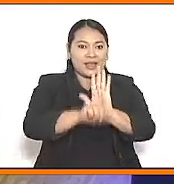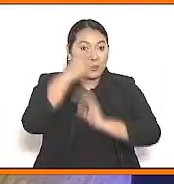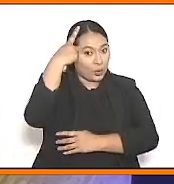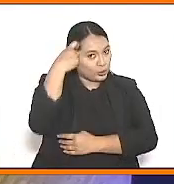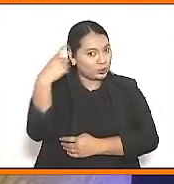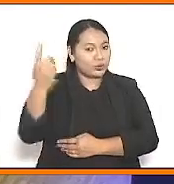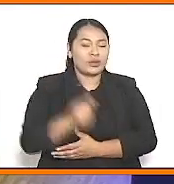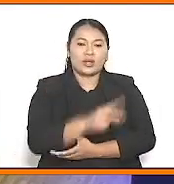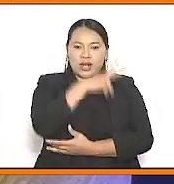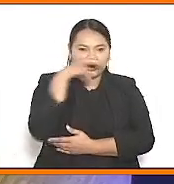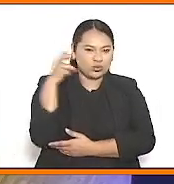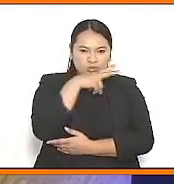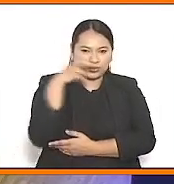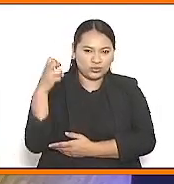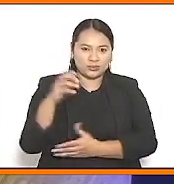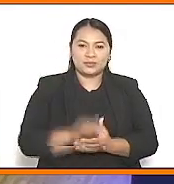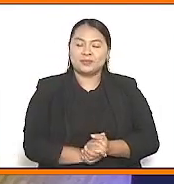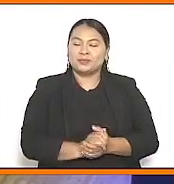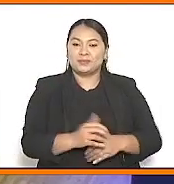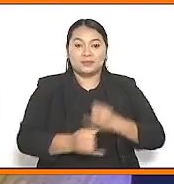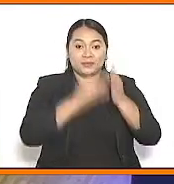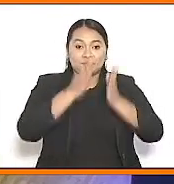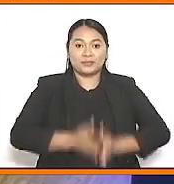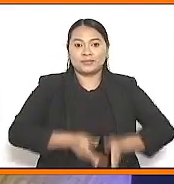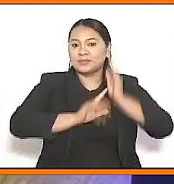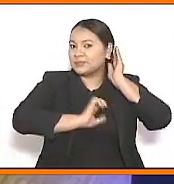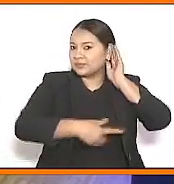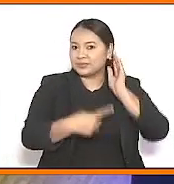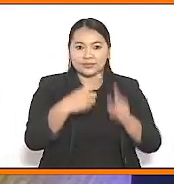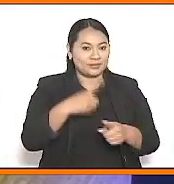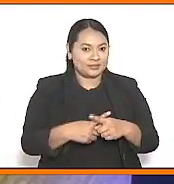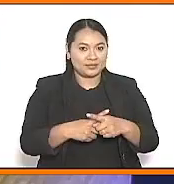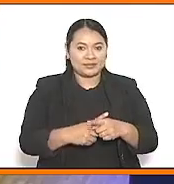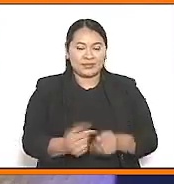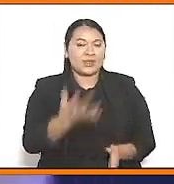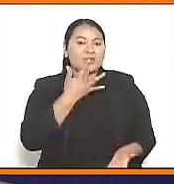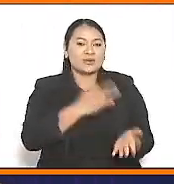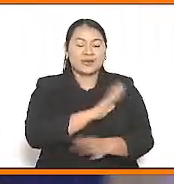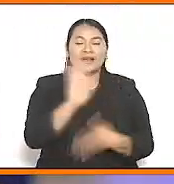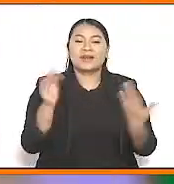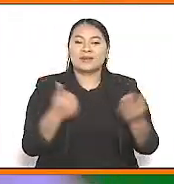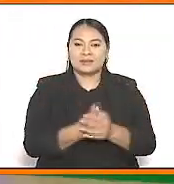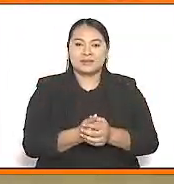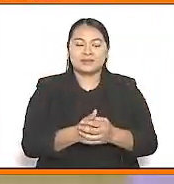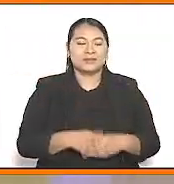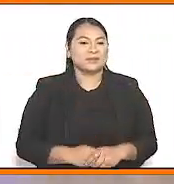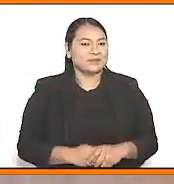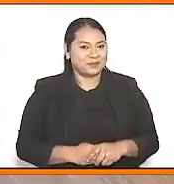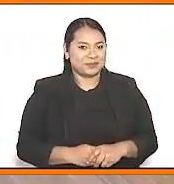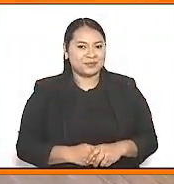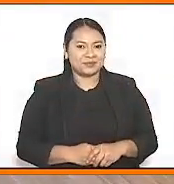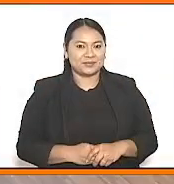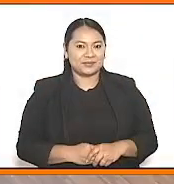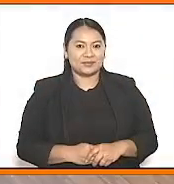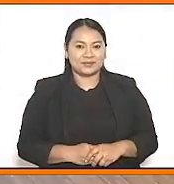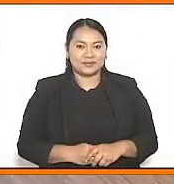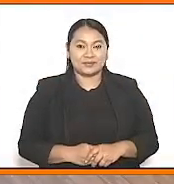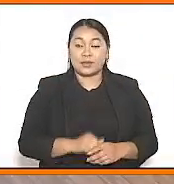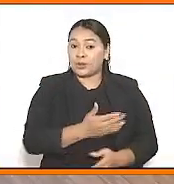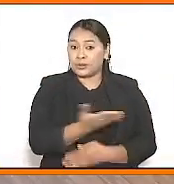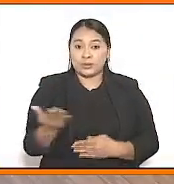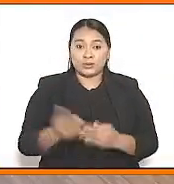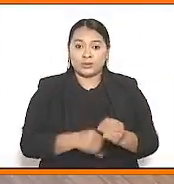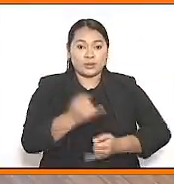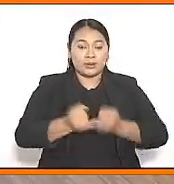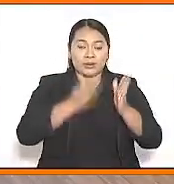con su símbolo de sueños ladrón. Pero si estás esperándole fuera ganadora de Multi X, te deseamos suerte, Tatiana. Así es, Charlyn, esperamos haya sido ganadora